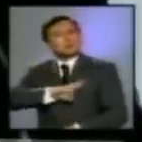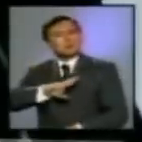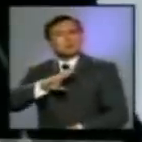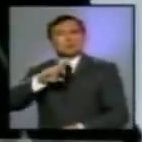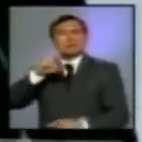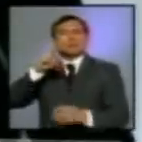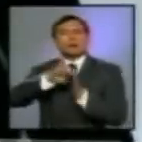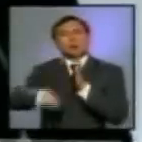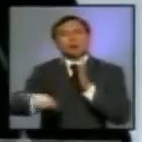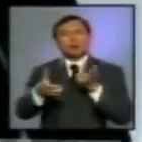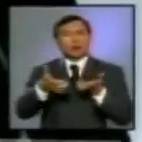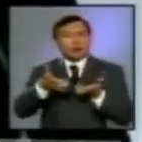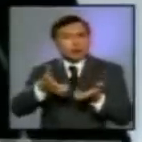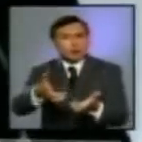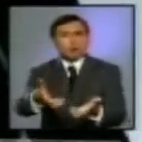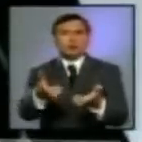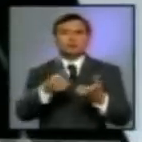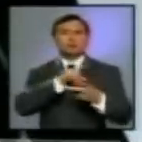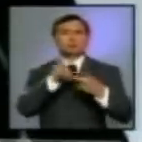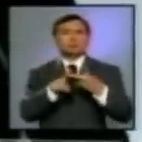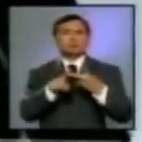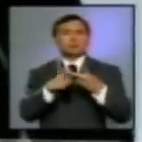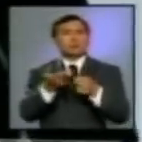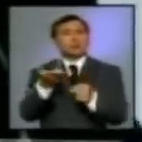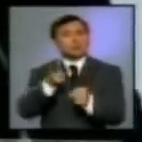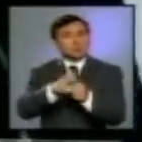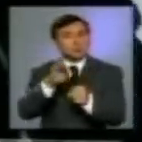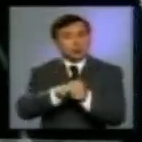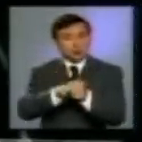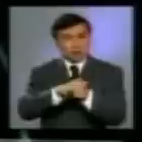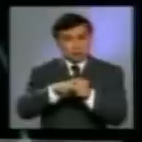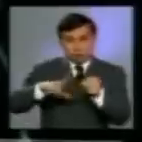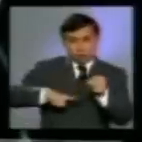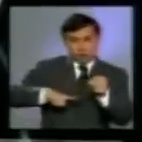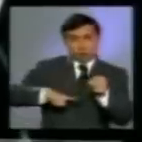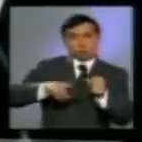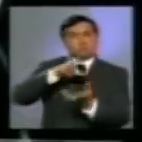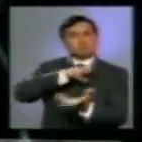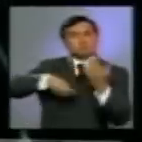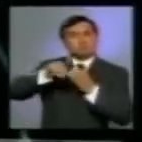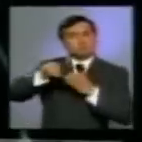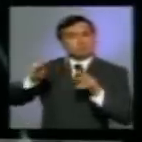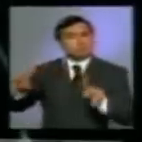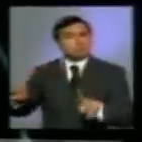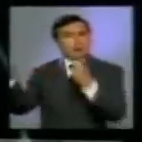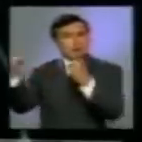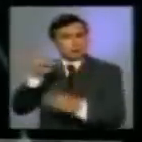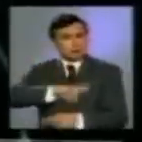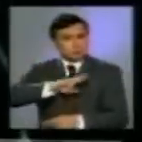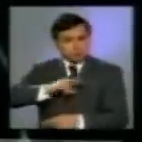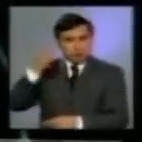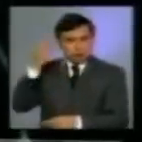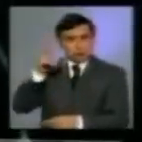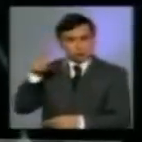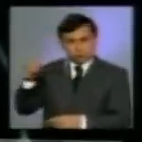privatizó hospitales. Eso es lo que usted hizo, le entregó a una empresa